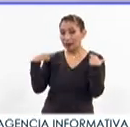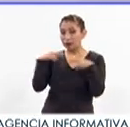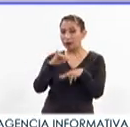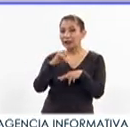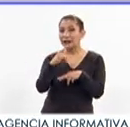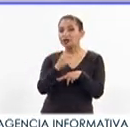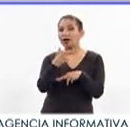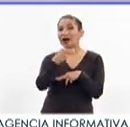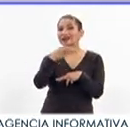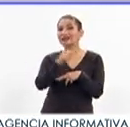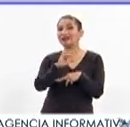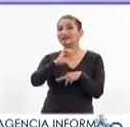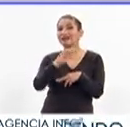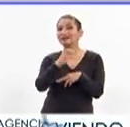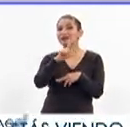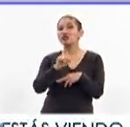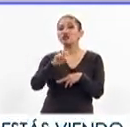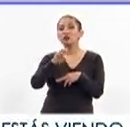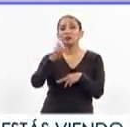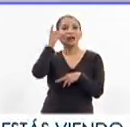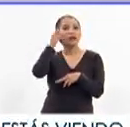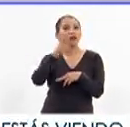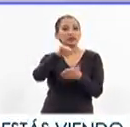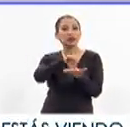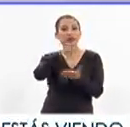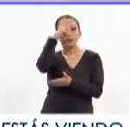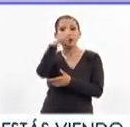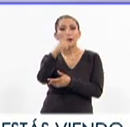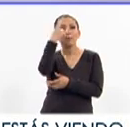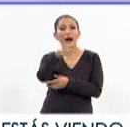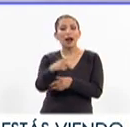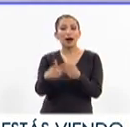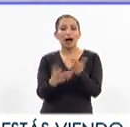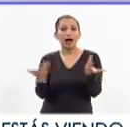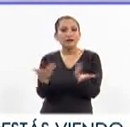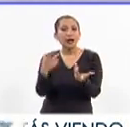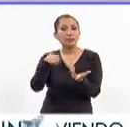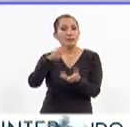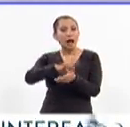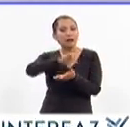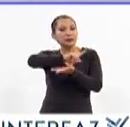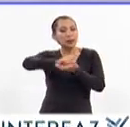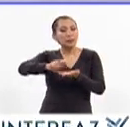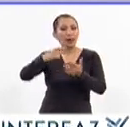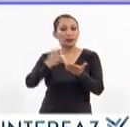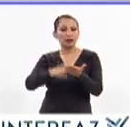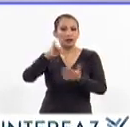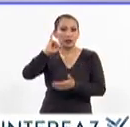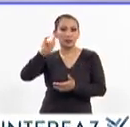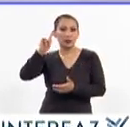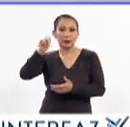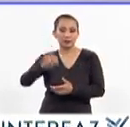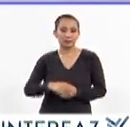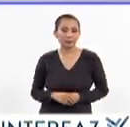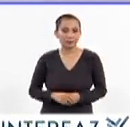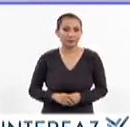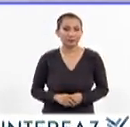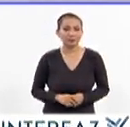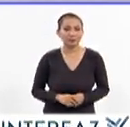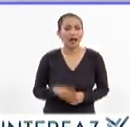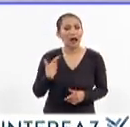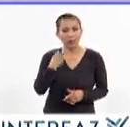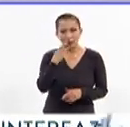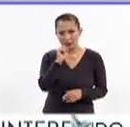maestro Ignacio García Sánchez. Él es subdirector del Centro Mexicano para la Producción Más Limpia del Instituto Politécnico Nacional.